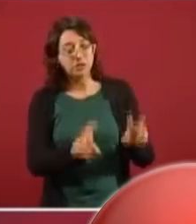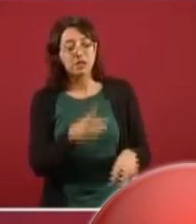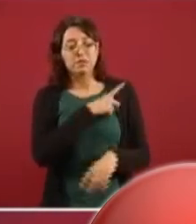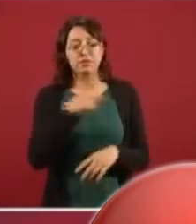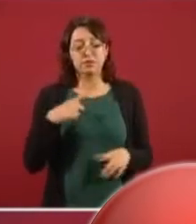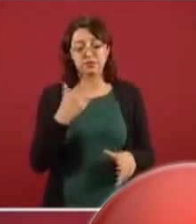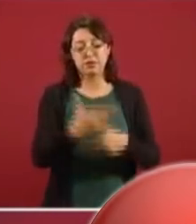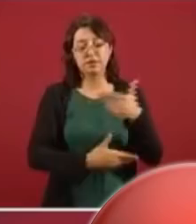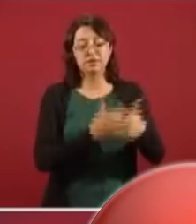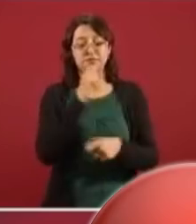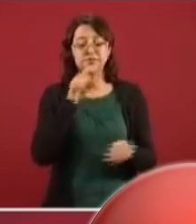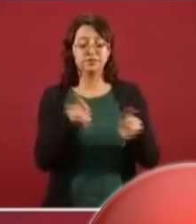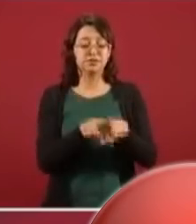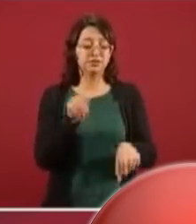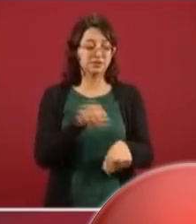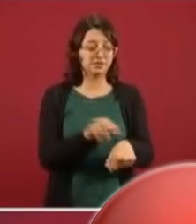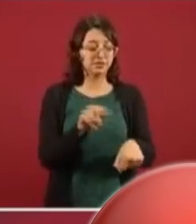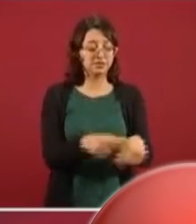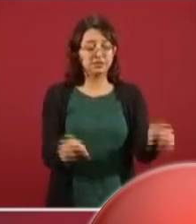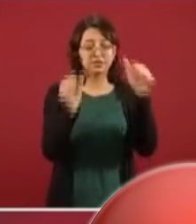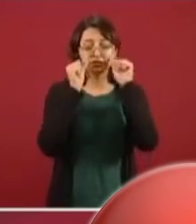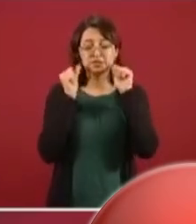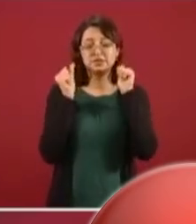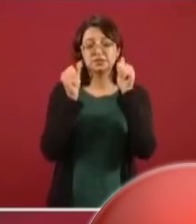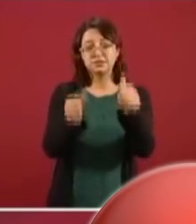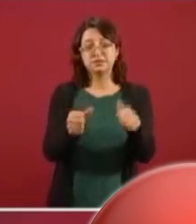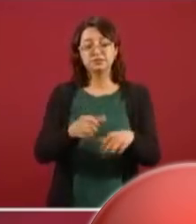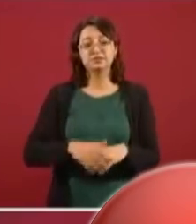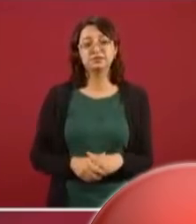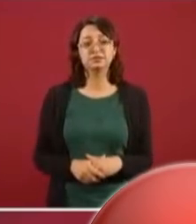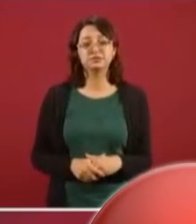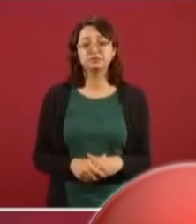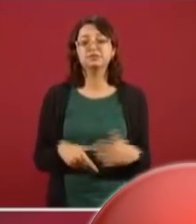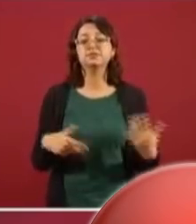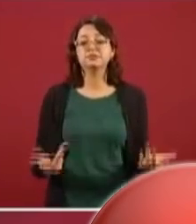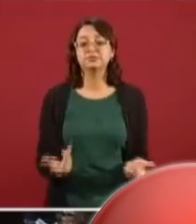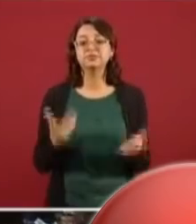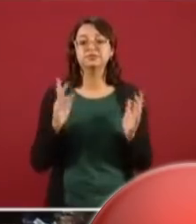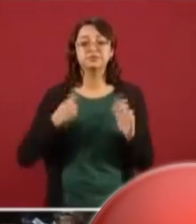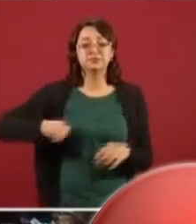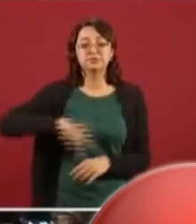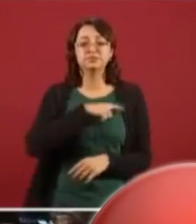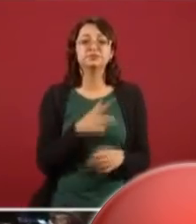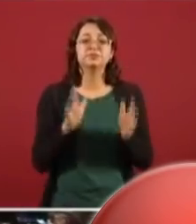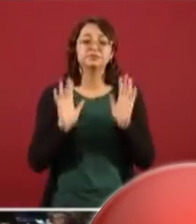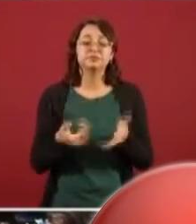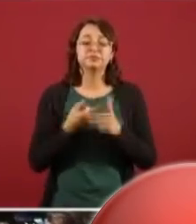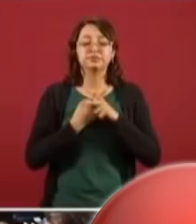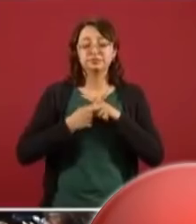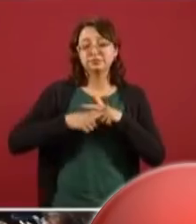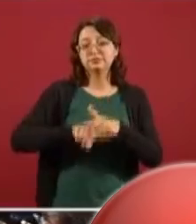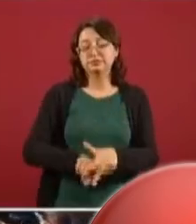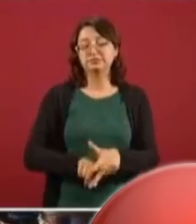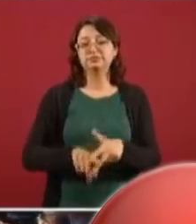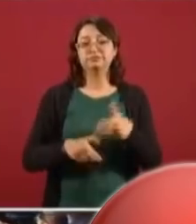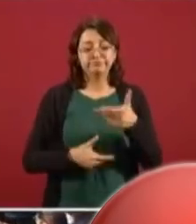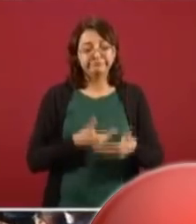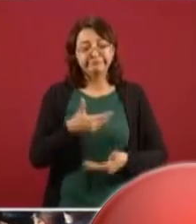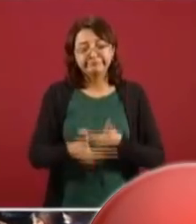la atención médica. Esto ya lo estamos viendo para ver